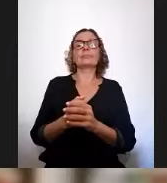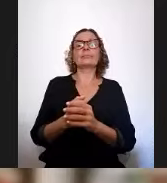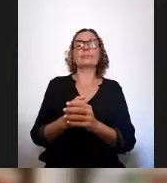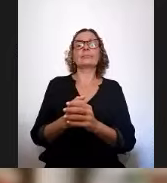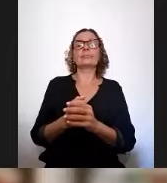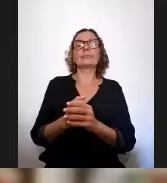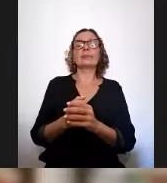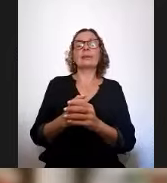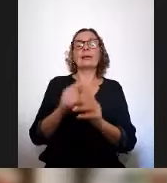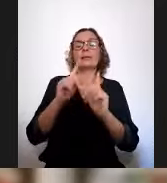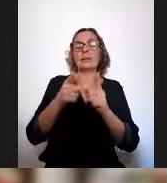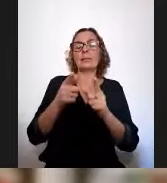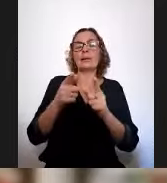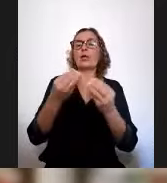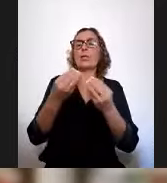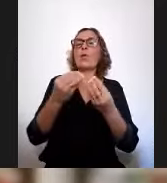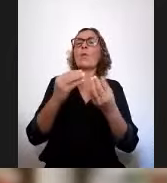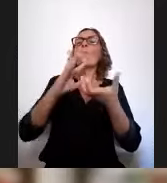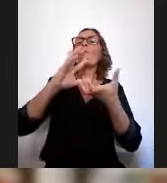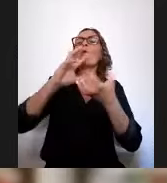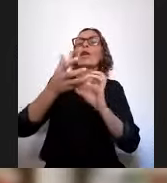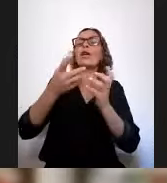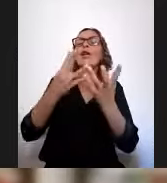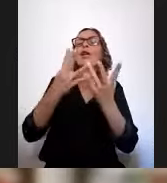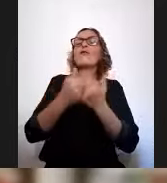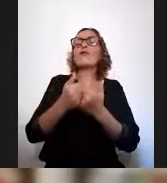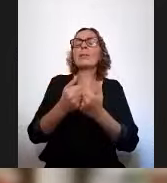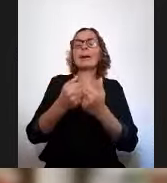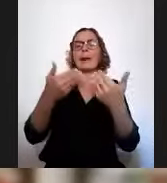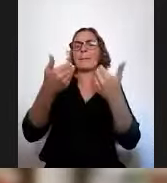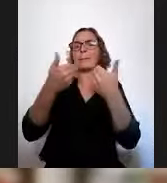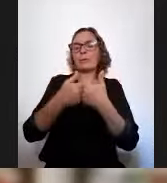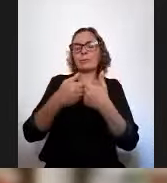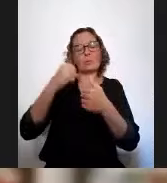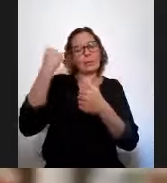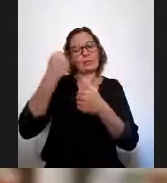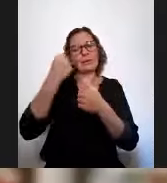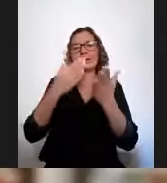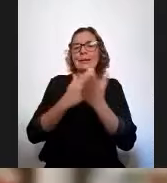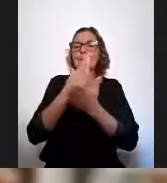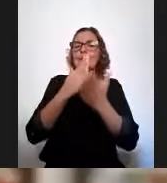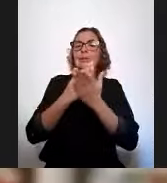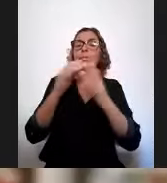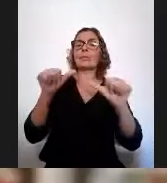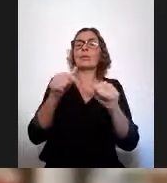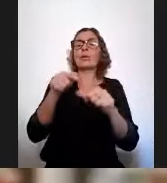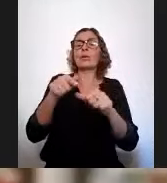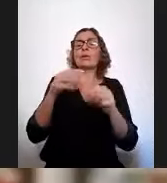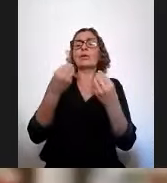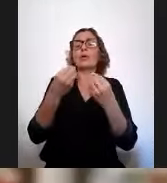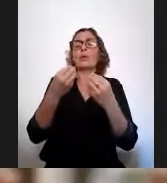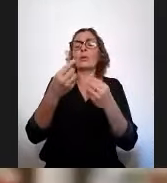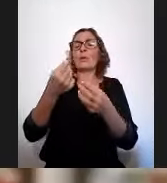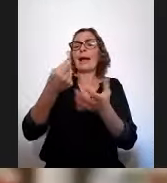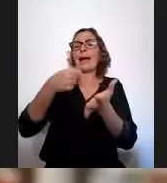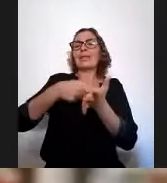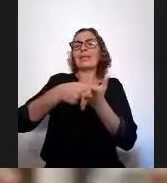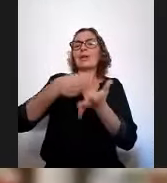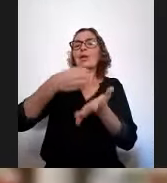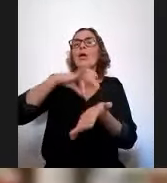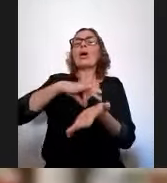Definir el modelo de ingresos. La pregunta clave que siempre nos hacemos es, bueno, ¿y con esto cómo vas a ganar dinero?